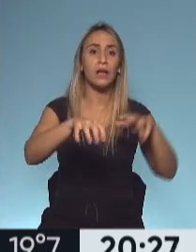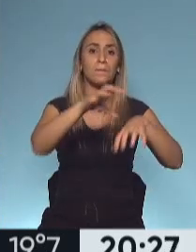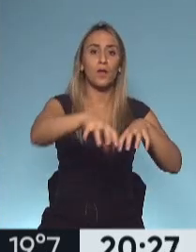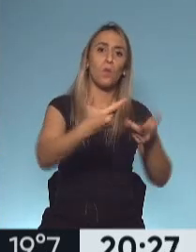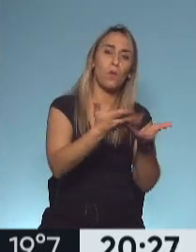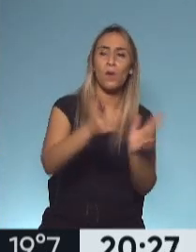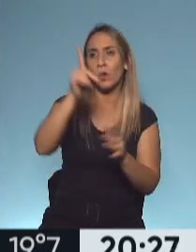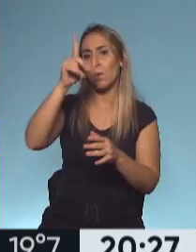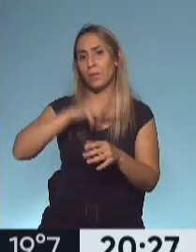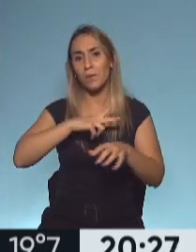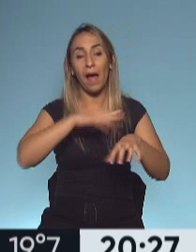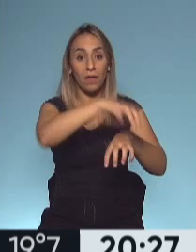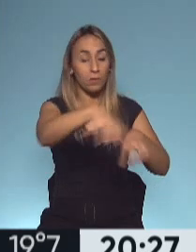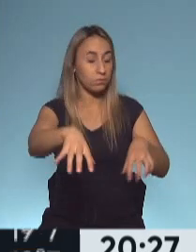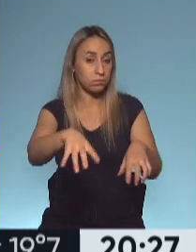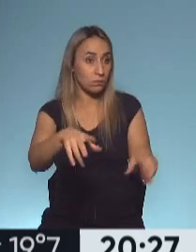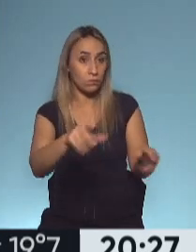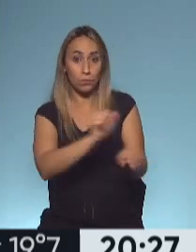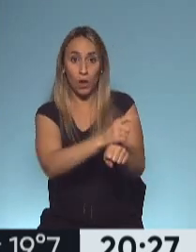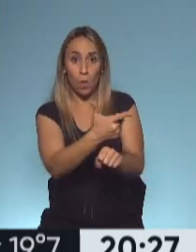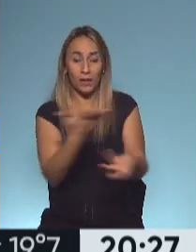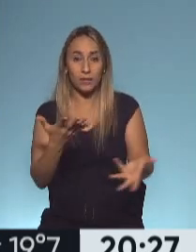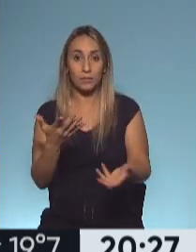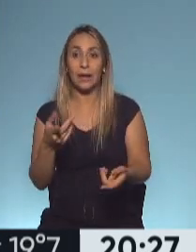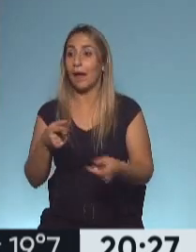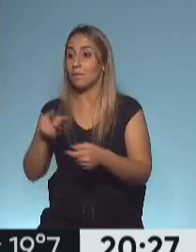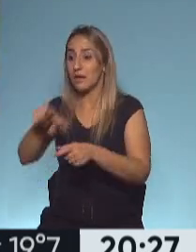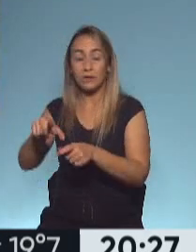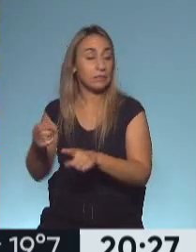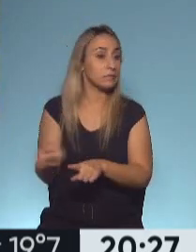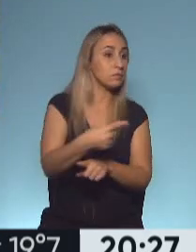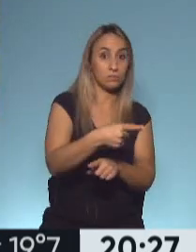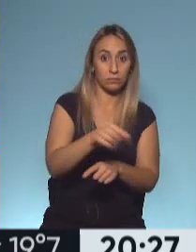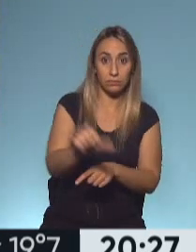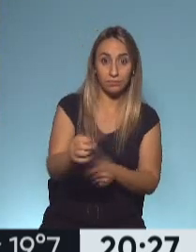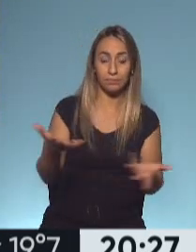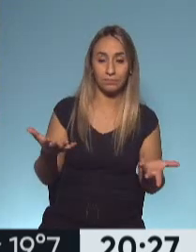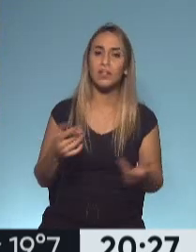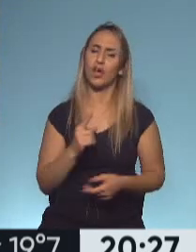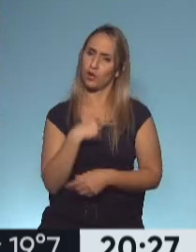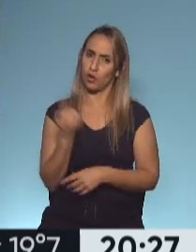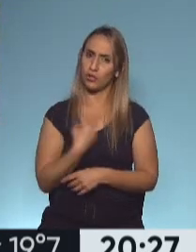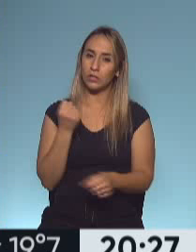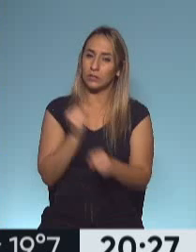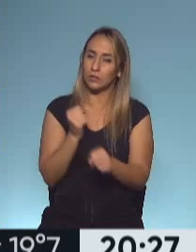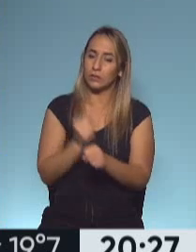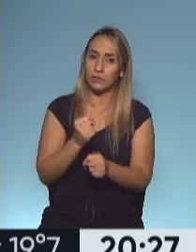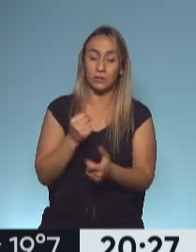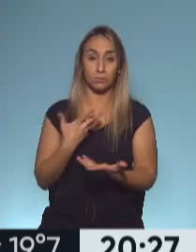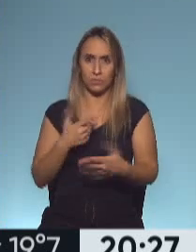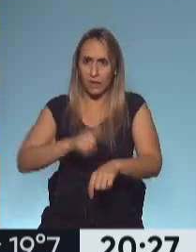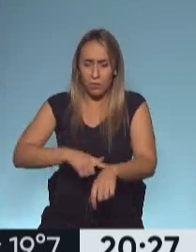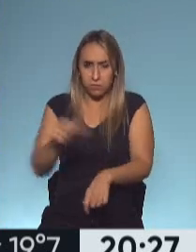AMBA para ubicar a los pacientes. Y nosotros estamos trabajando a brazo partido,